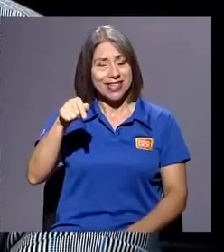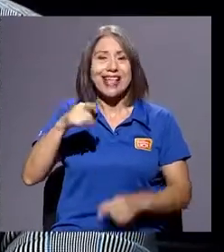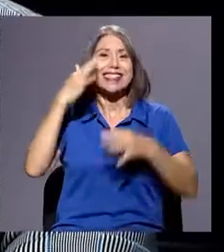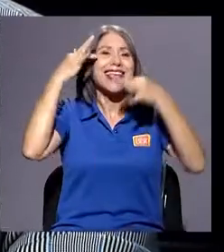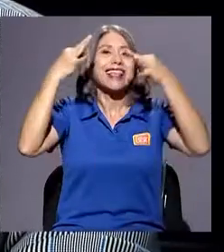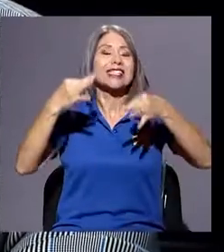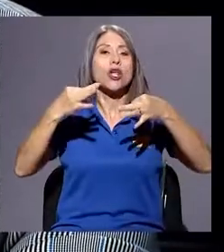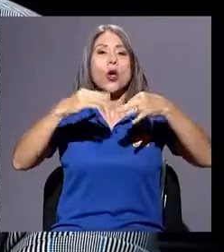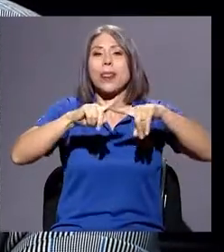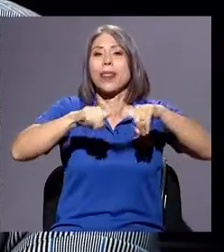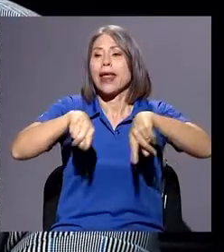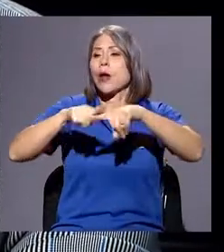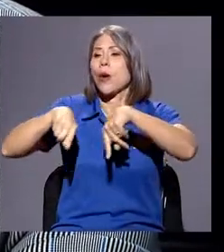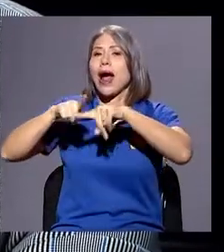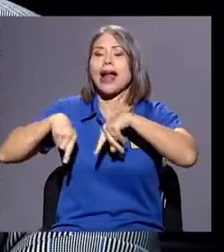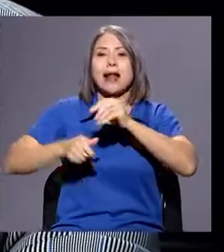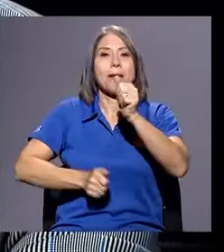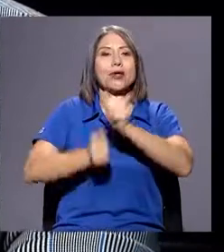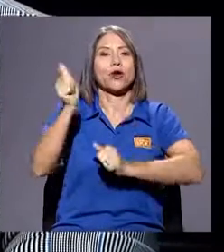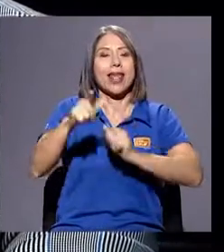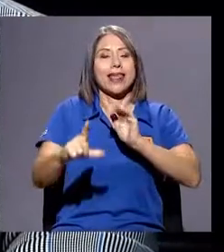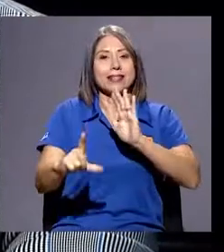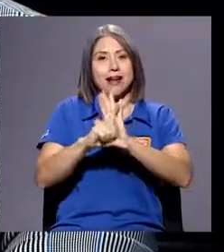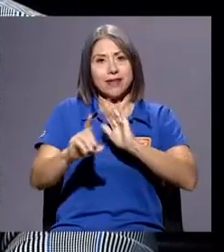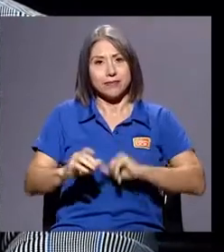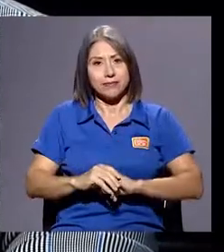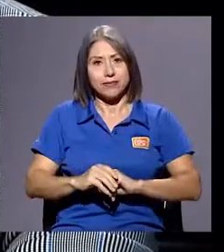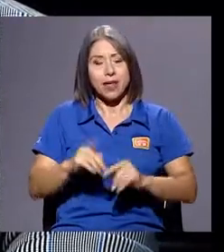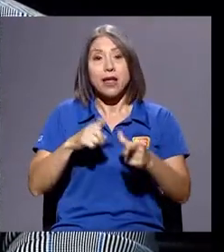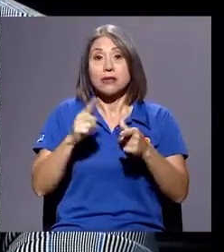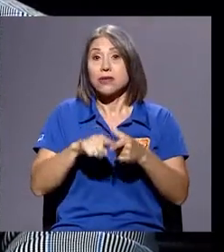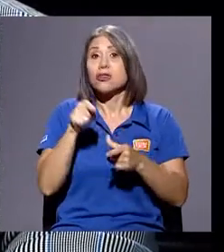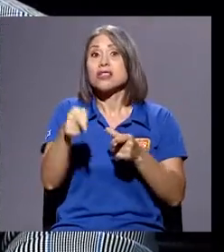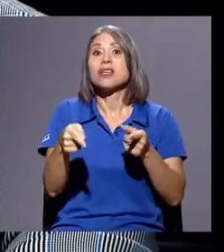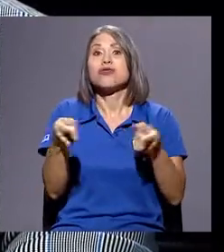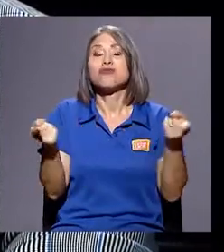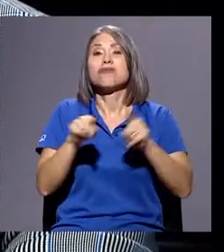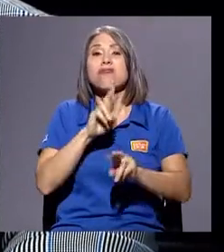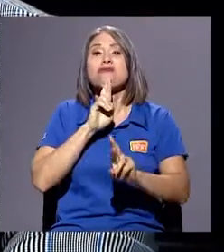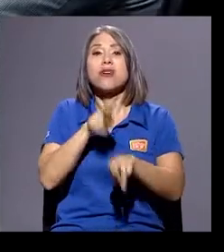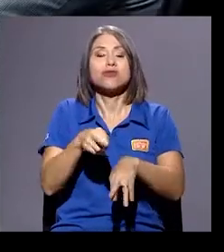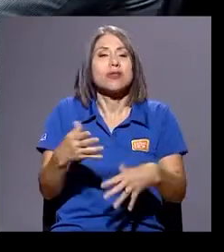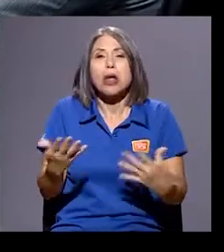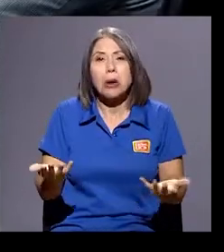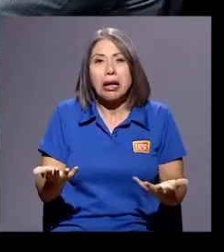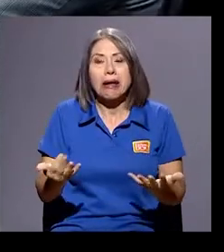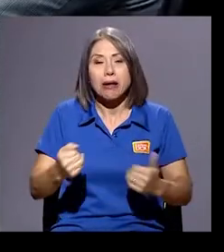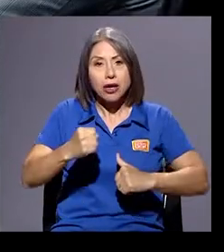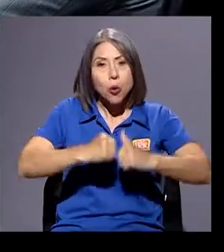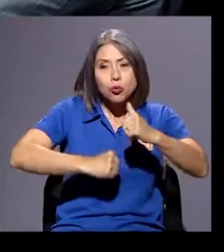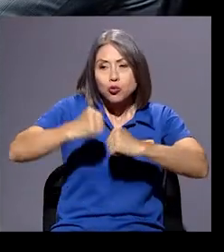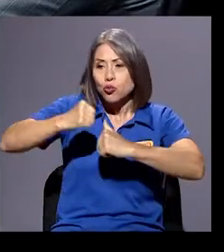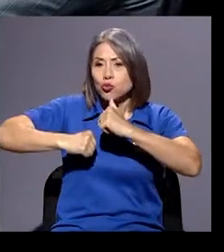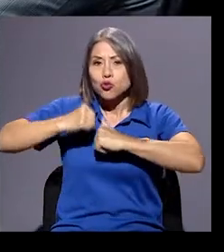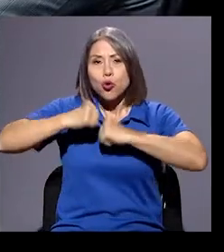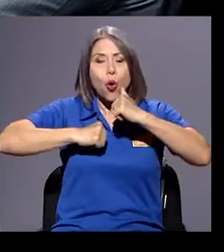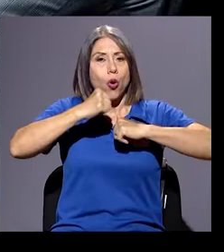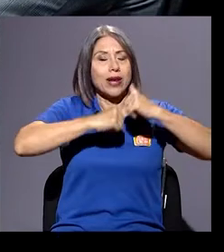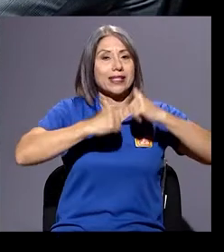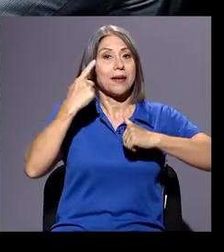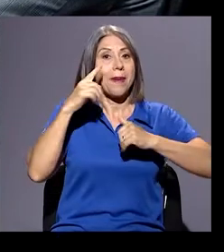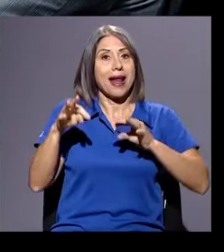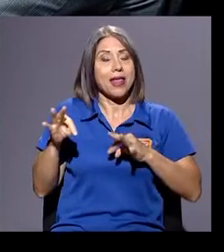mayoría de esa, uh-huh, de esa ley. Y eso hizo que, por supuesto, la construcción de construcciones